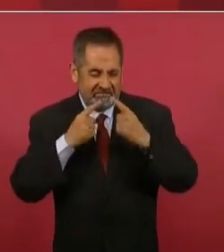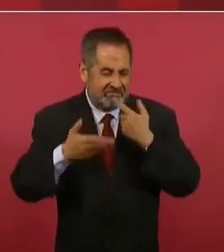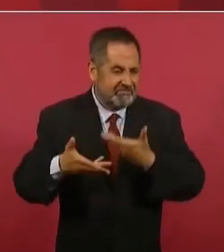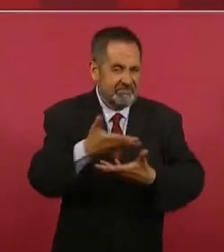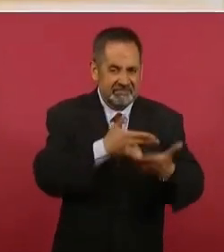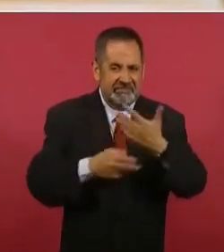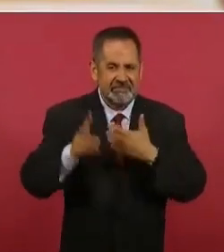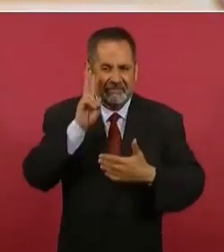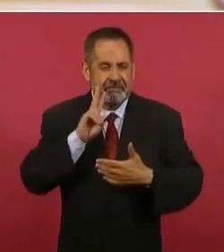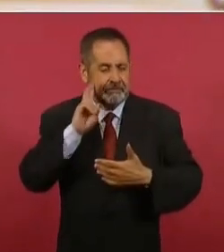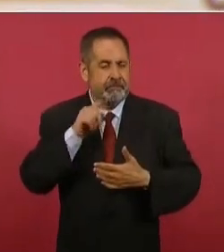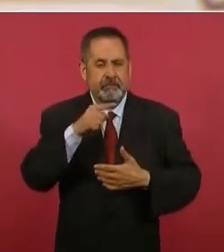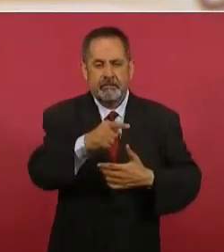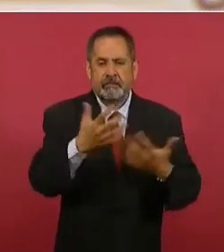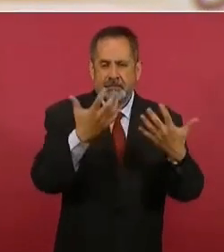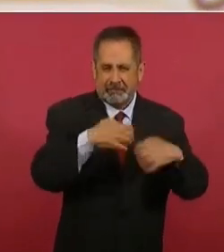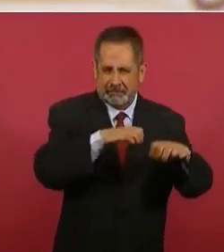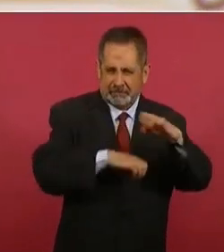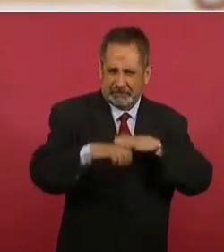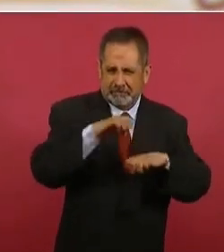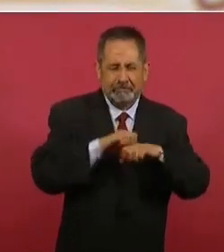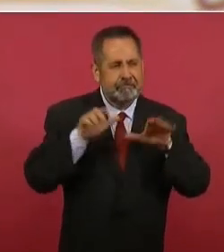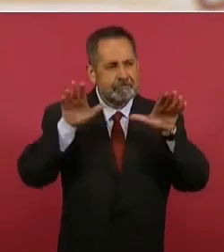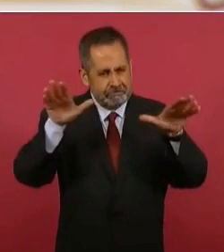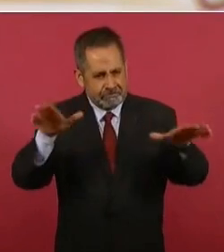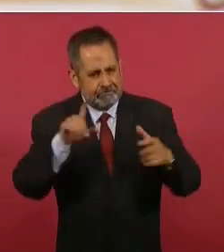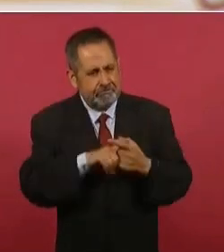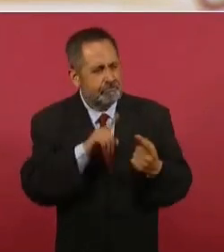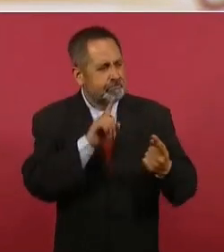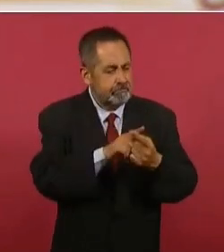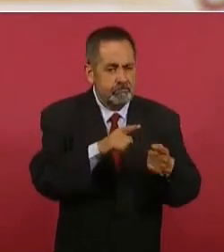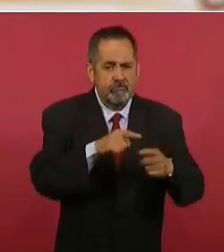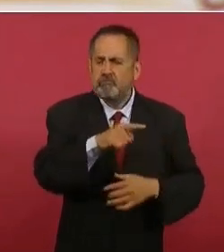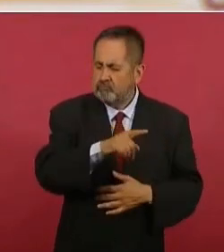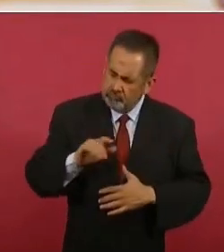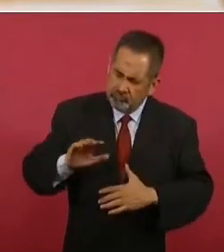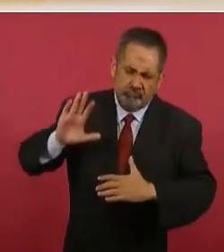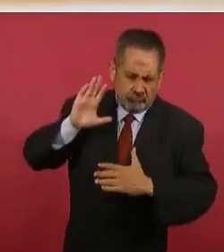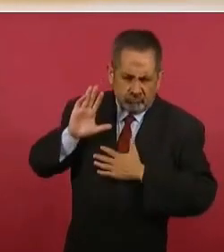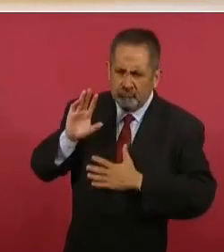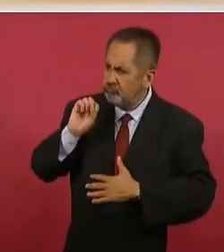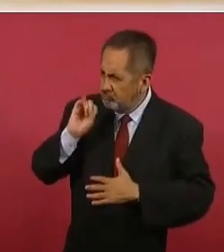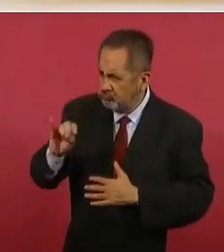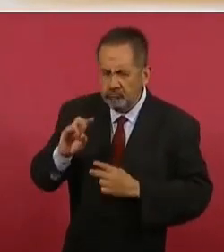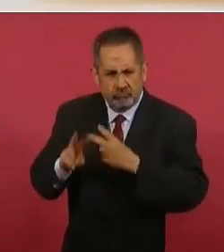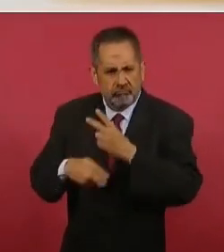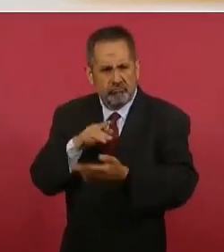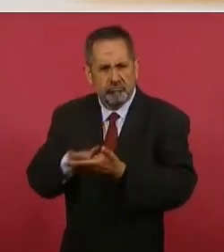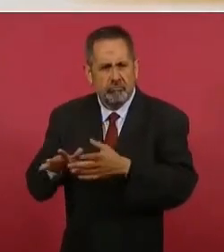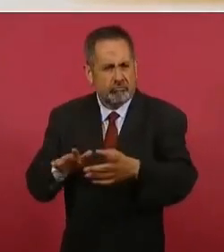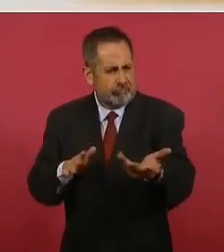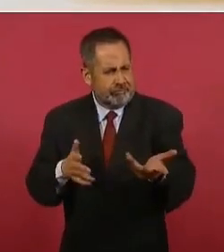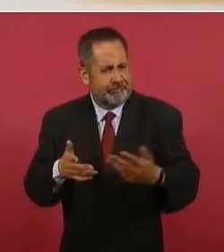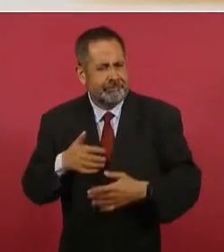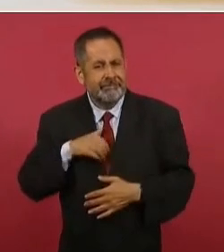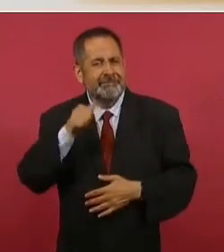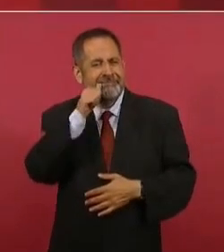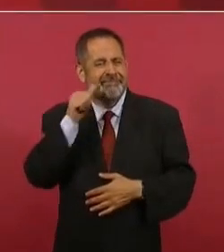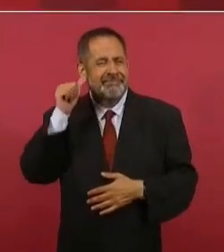las empresas de aviación, ya han hecho el compromiso. Les comentaba yo